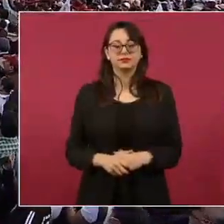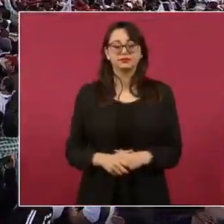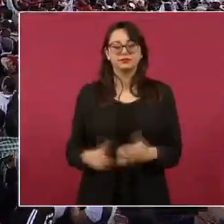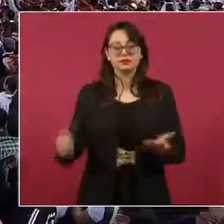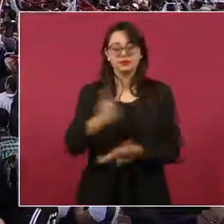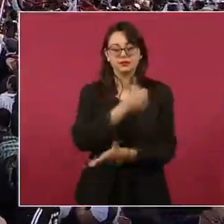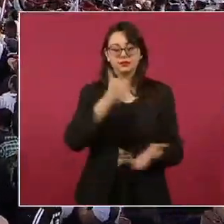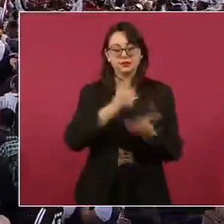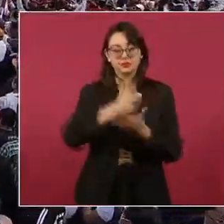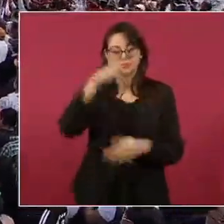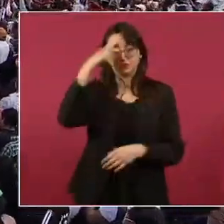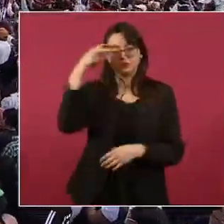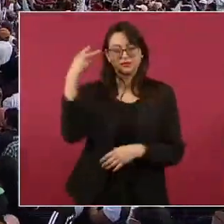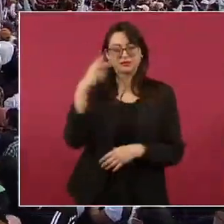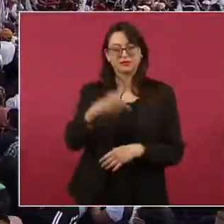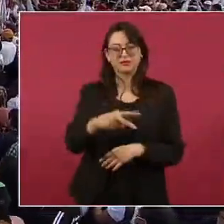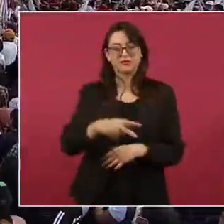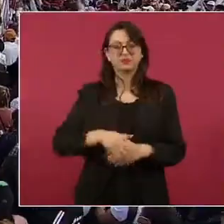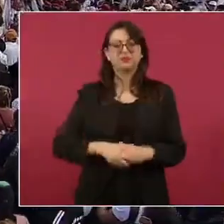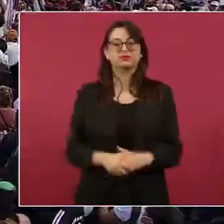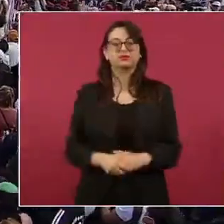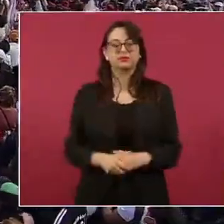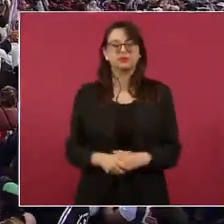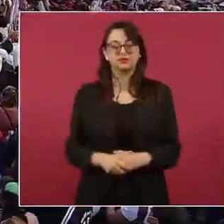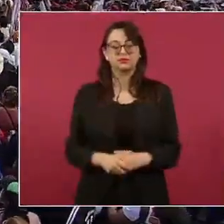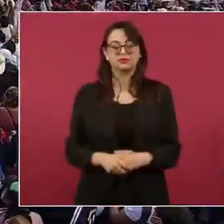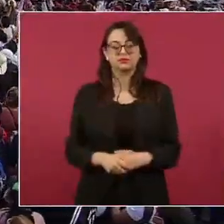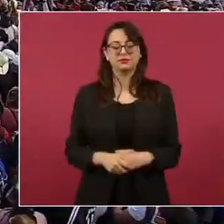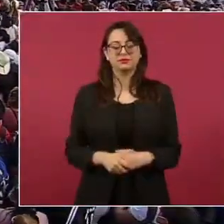Ciudad de México,